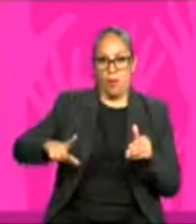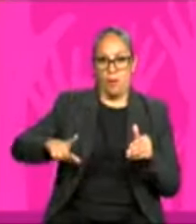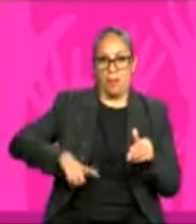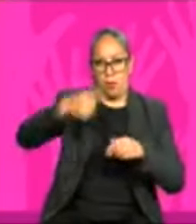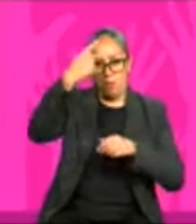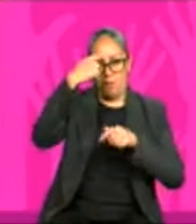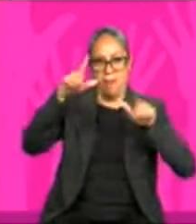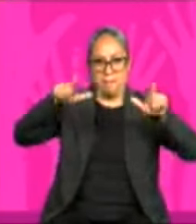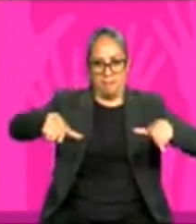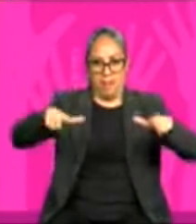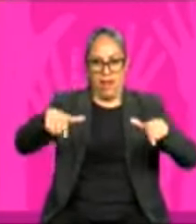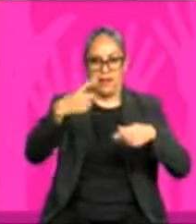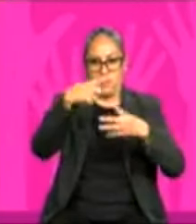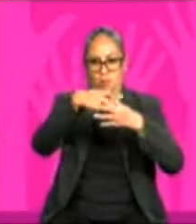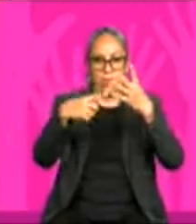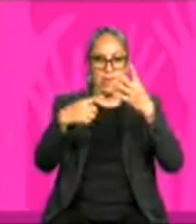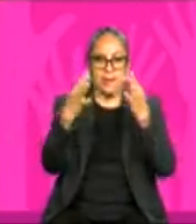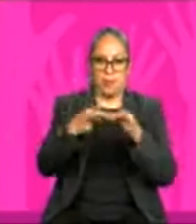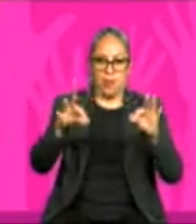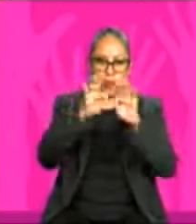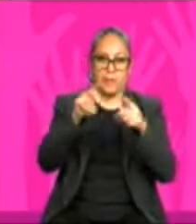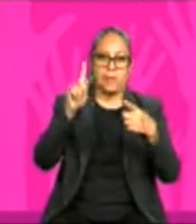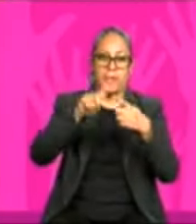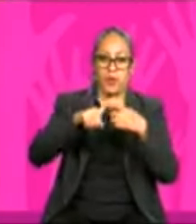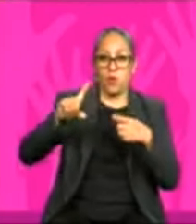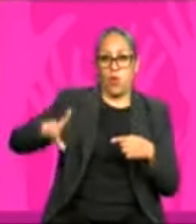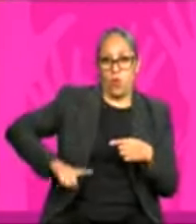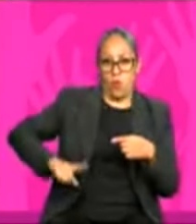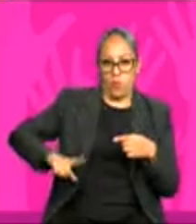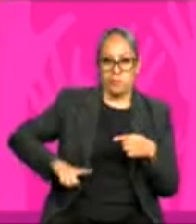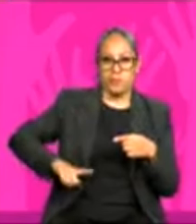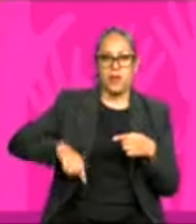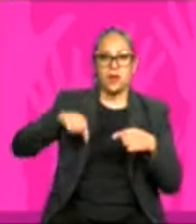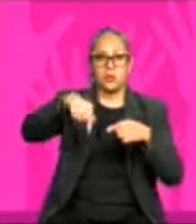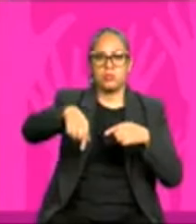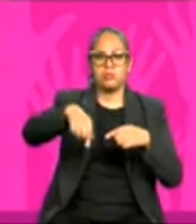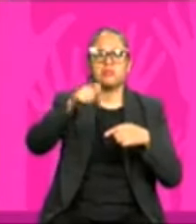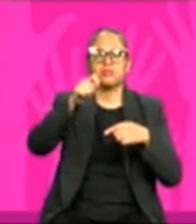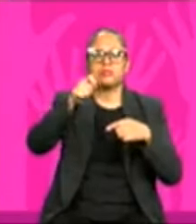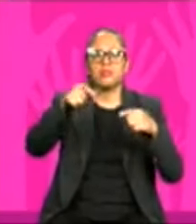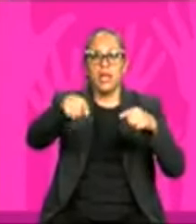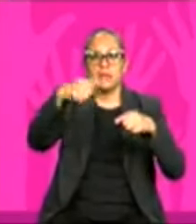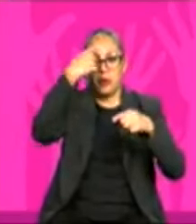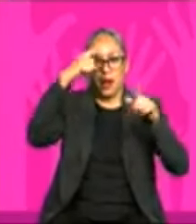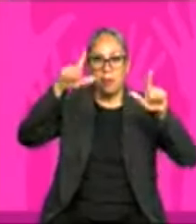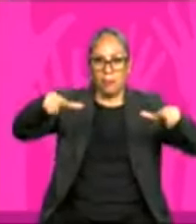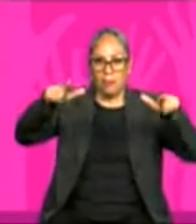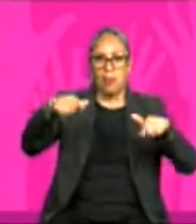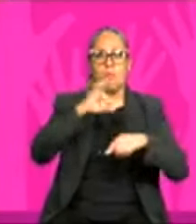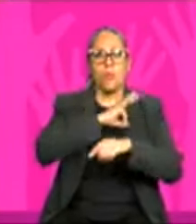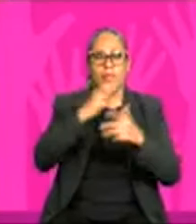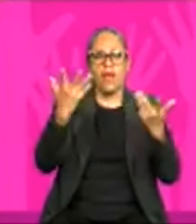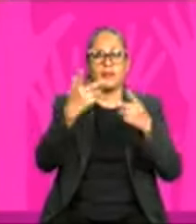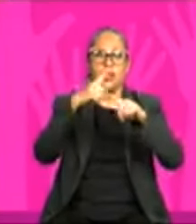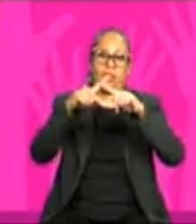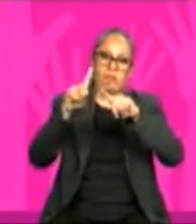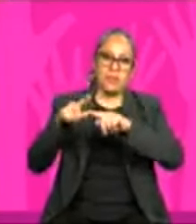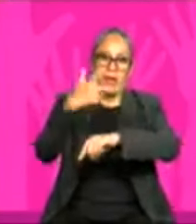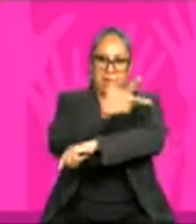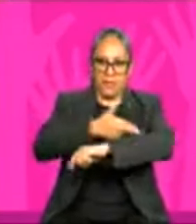pasa por cuatro puntos fundamentales: gobierno y gobernanza digital, digitalización de los trámites y servicios